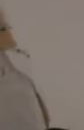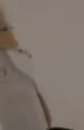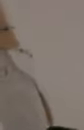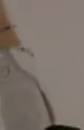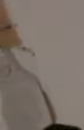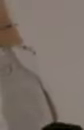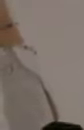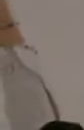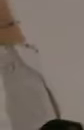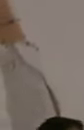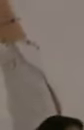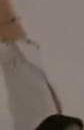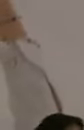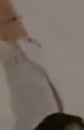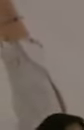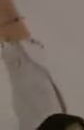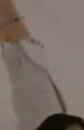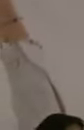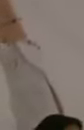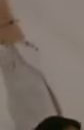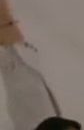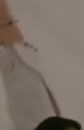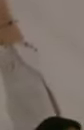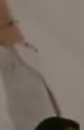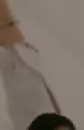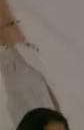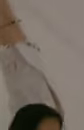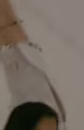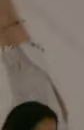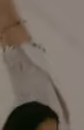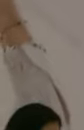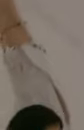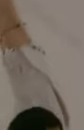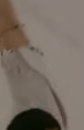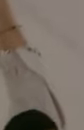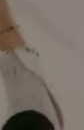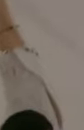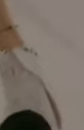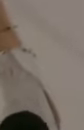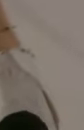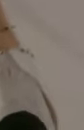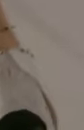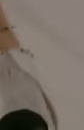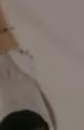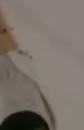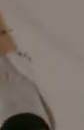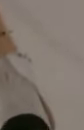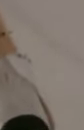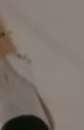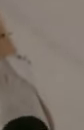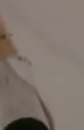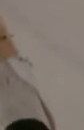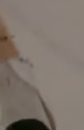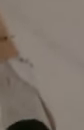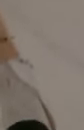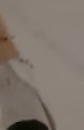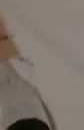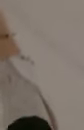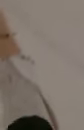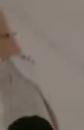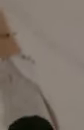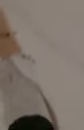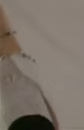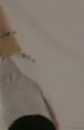Queremos gobernar de la mano de la doctora Claudia Sheinbaum, porque queremos gobiernos honestos, gobiernos